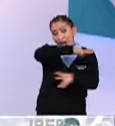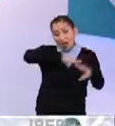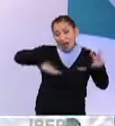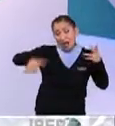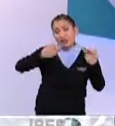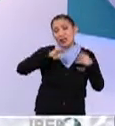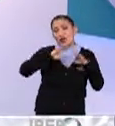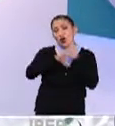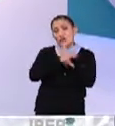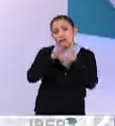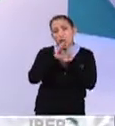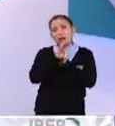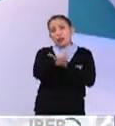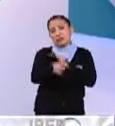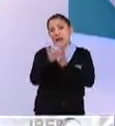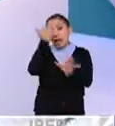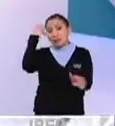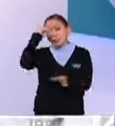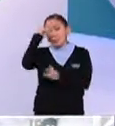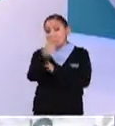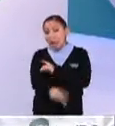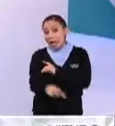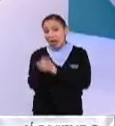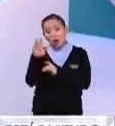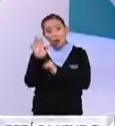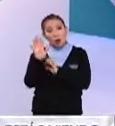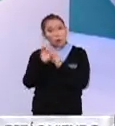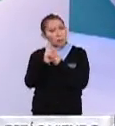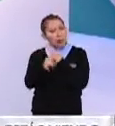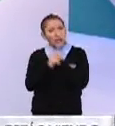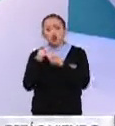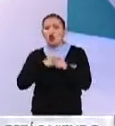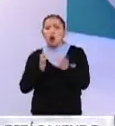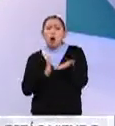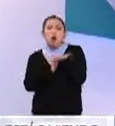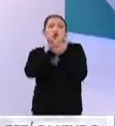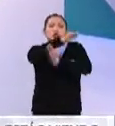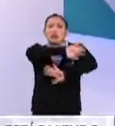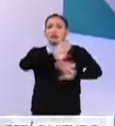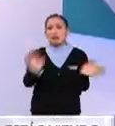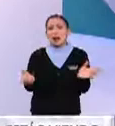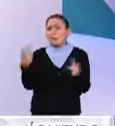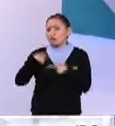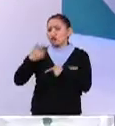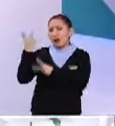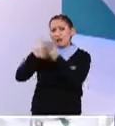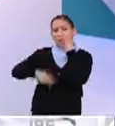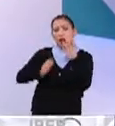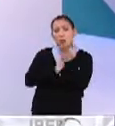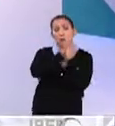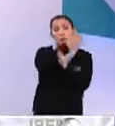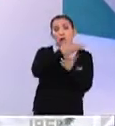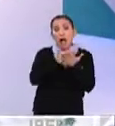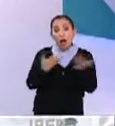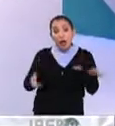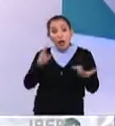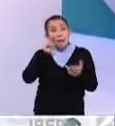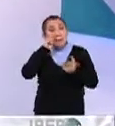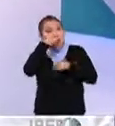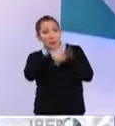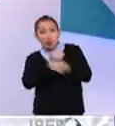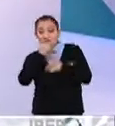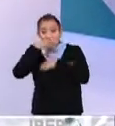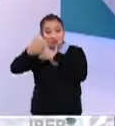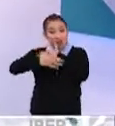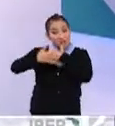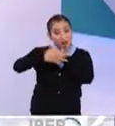fenómeno migratorio. Es decir, antes México era pues casi un país meramente de tránsito para muchos de estos migrantes. Hoy, ante las amenazas